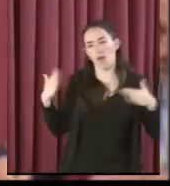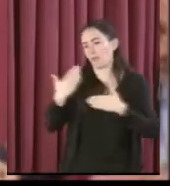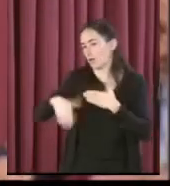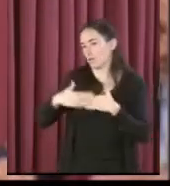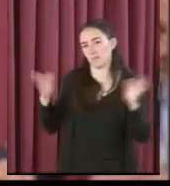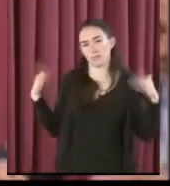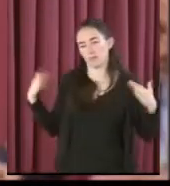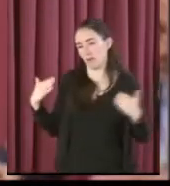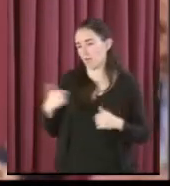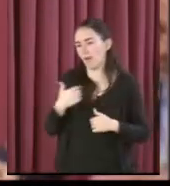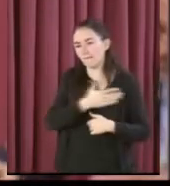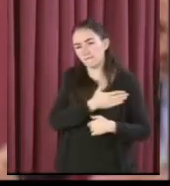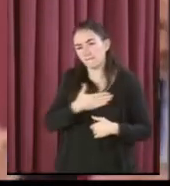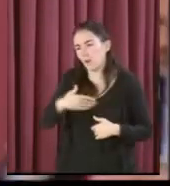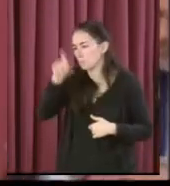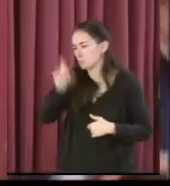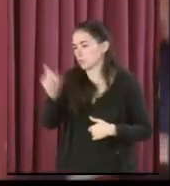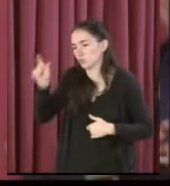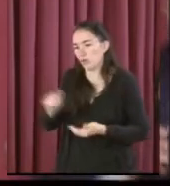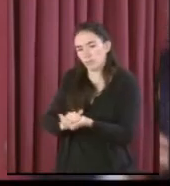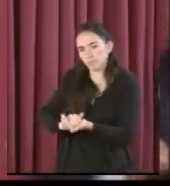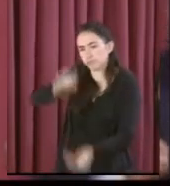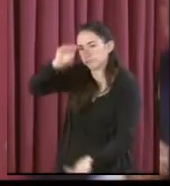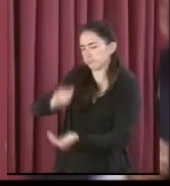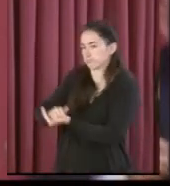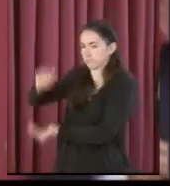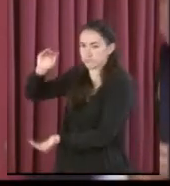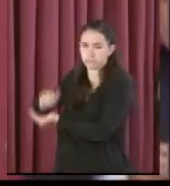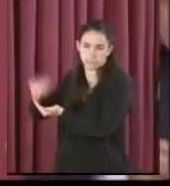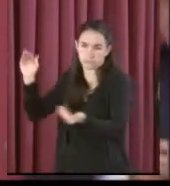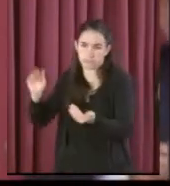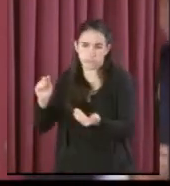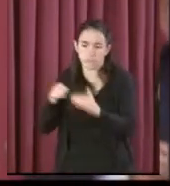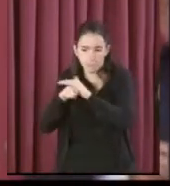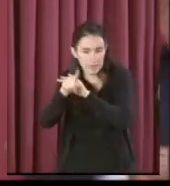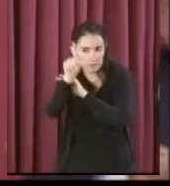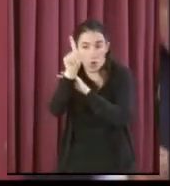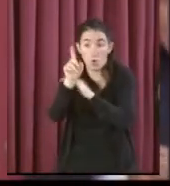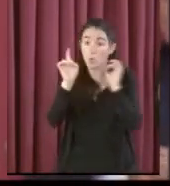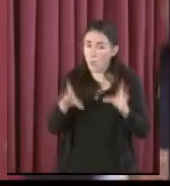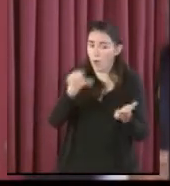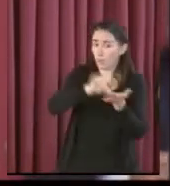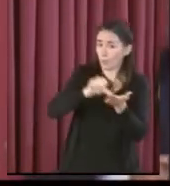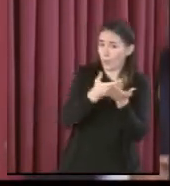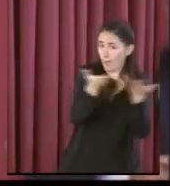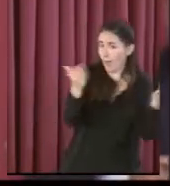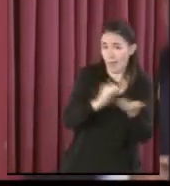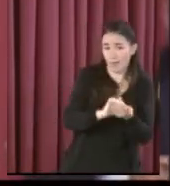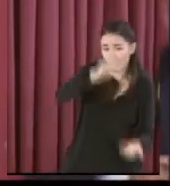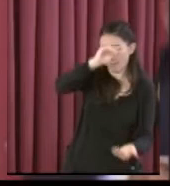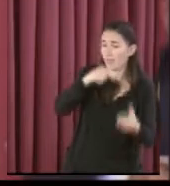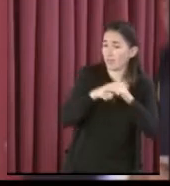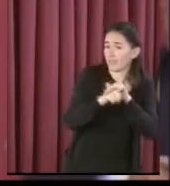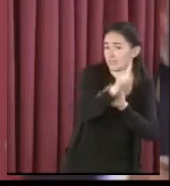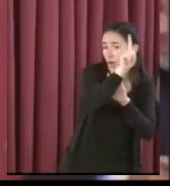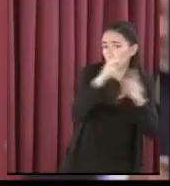cualquier precio. Por eso, tenemos que ser capaces de vincular el desarrollo de la ciudad a un crecimiento social, el